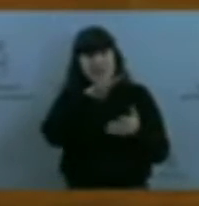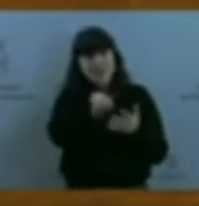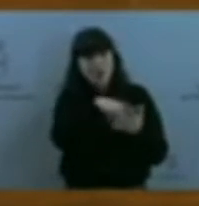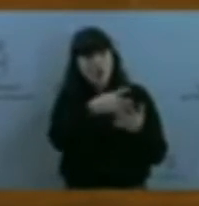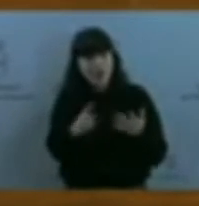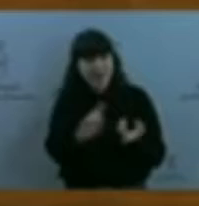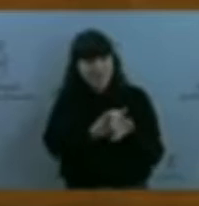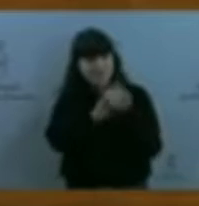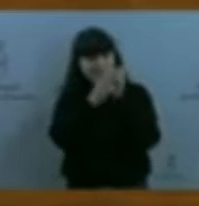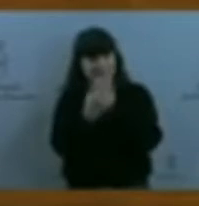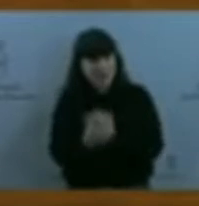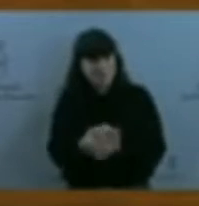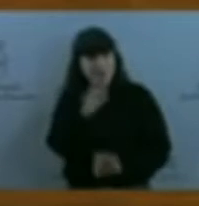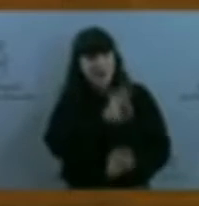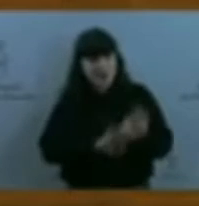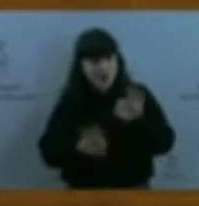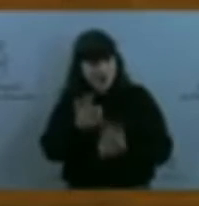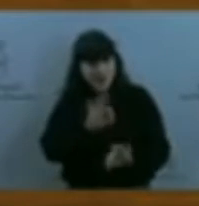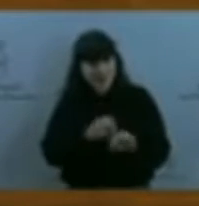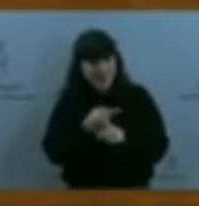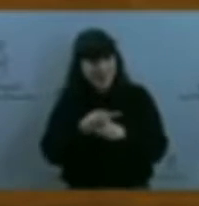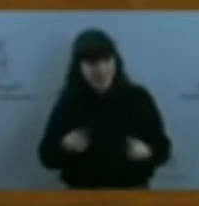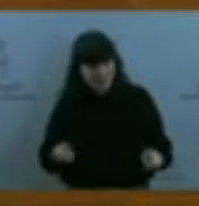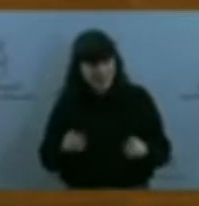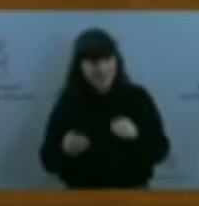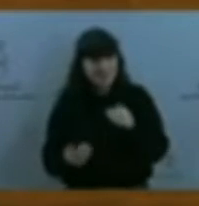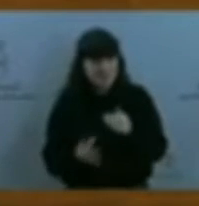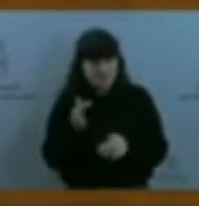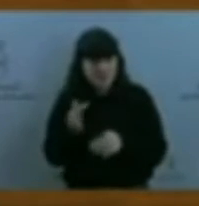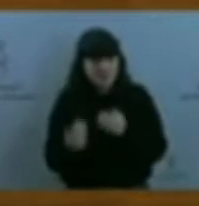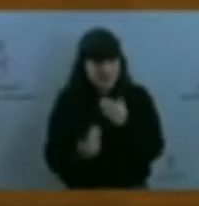de las mañanas, con eso iba a ser suficiente? Pues no ha sido